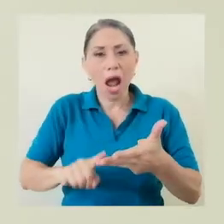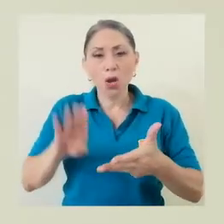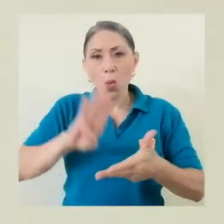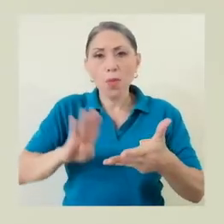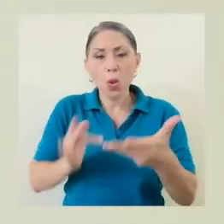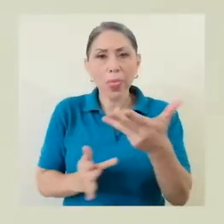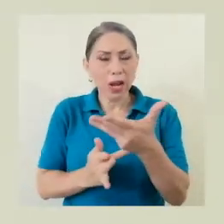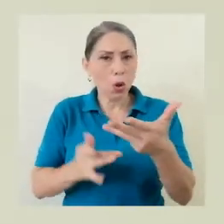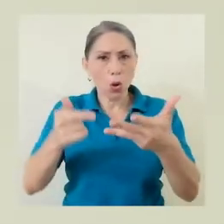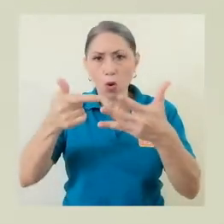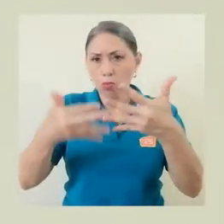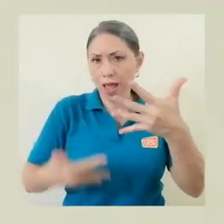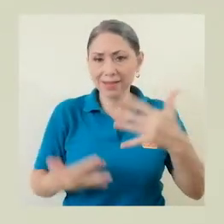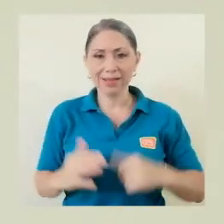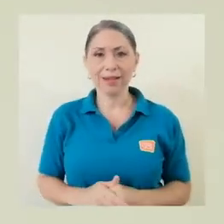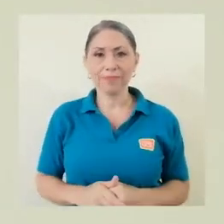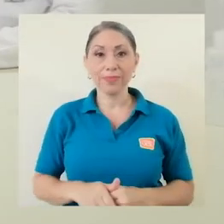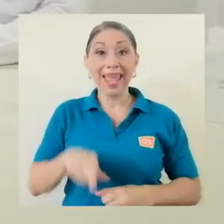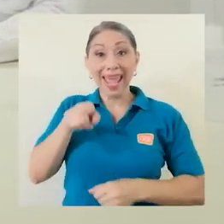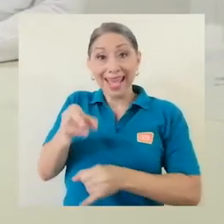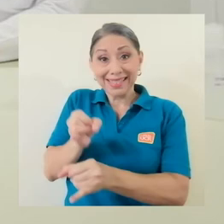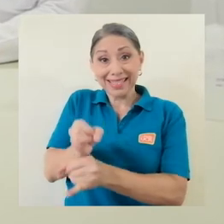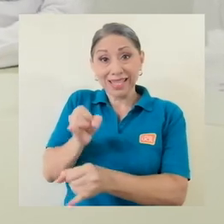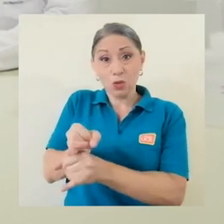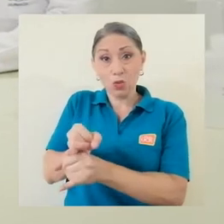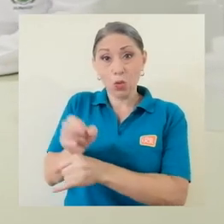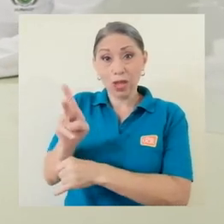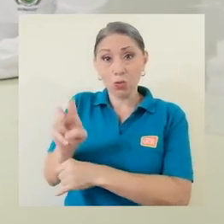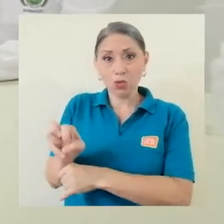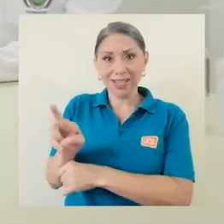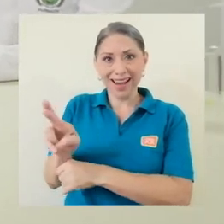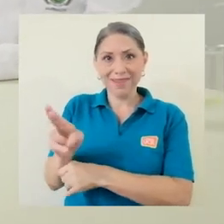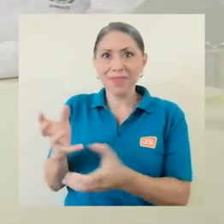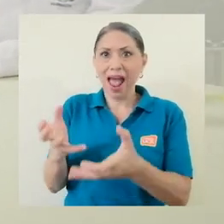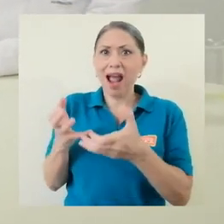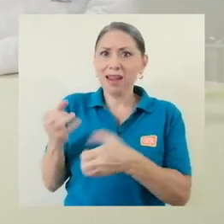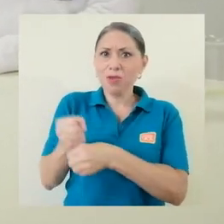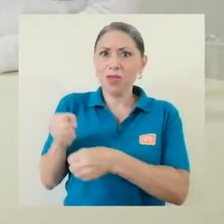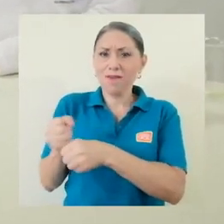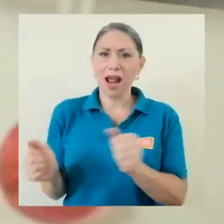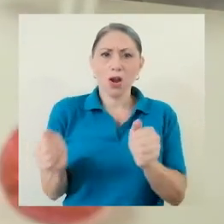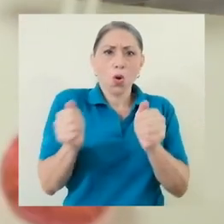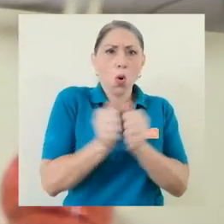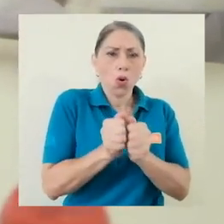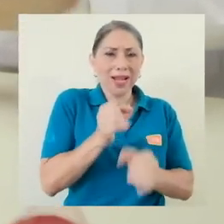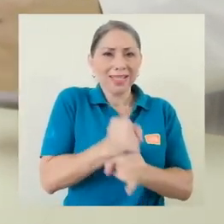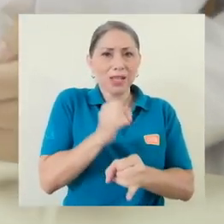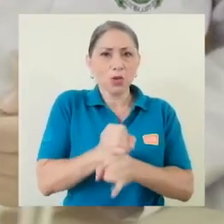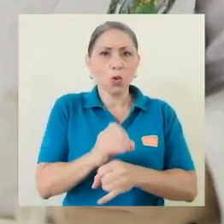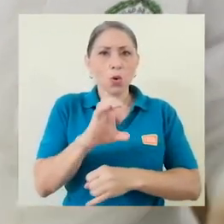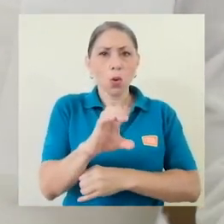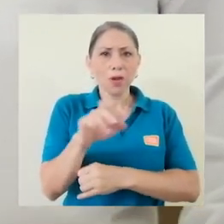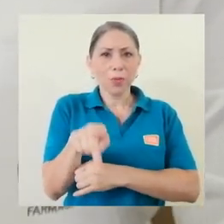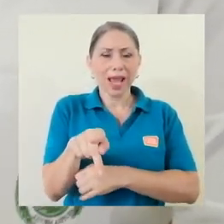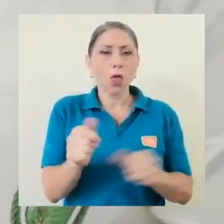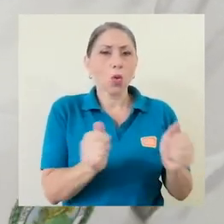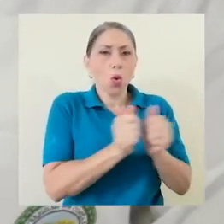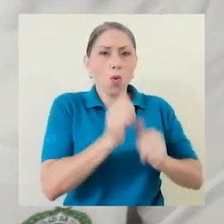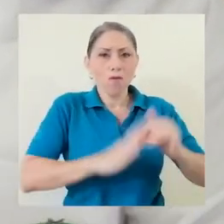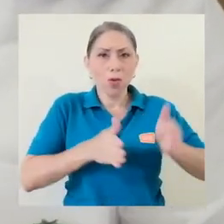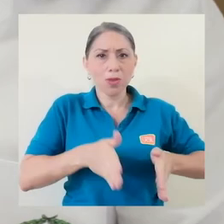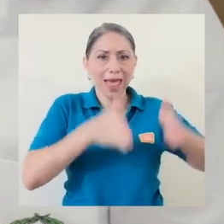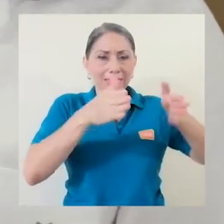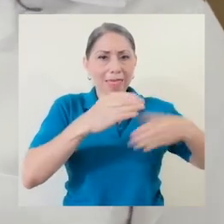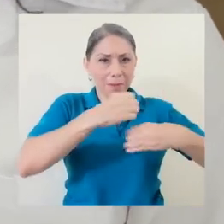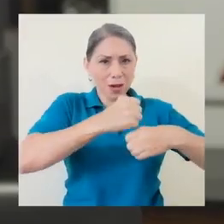en el sector biotecnológico, etc. Este instituto de la UCR ha querido cerrar filas con el Instituto Clodomiro Picado y la Facultad